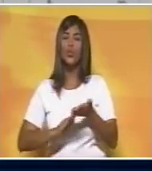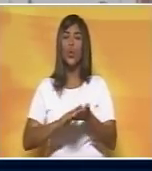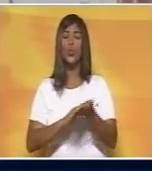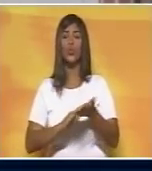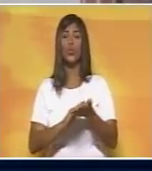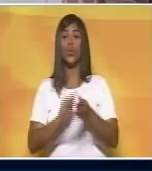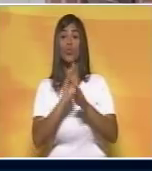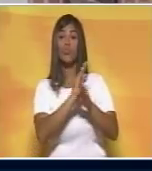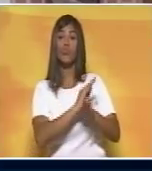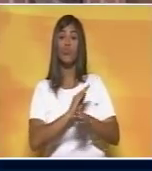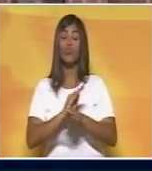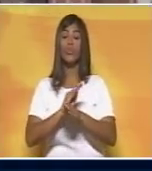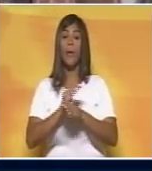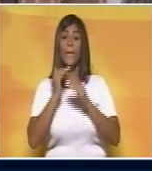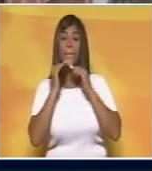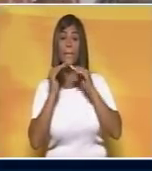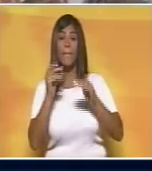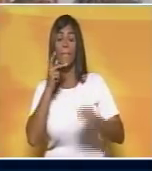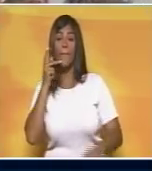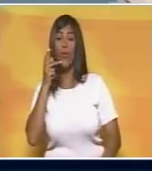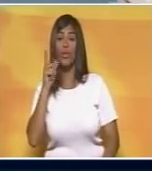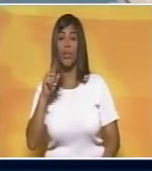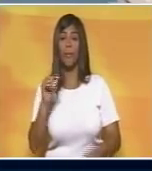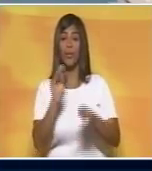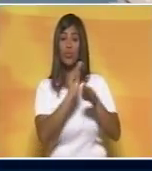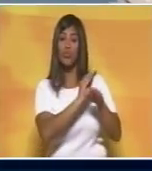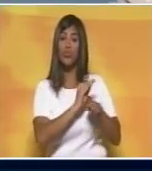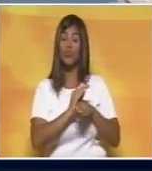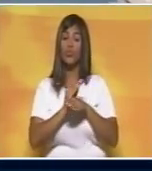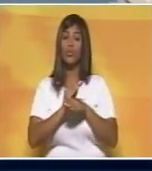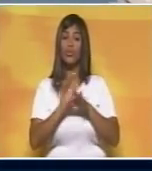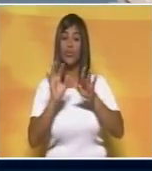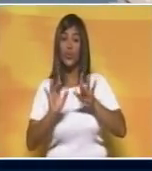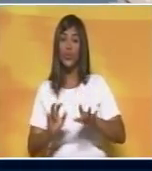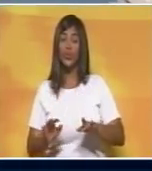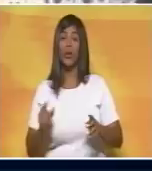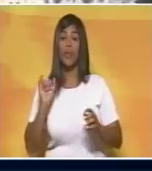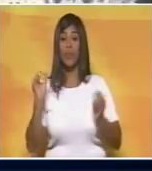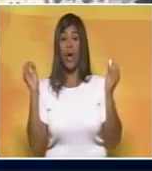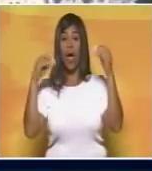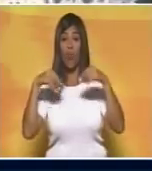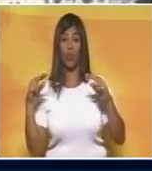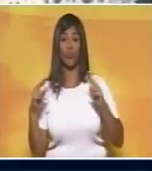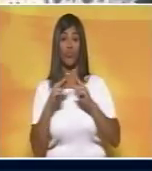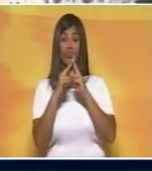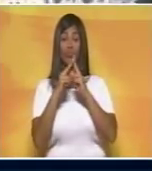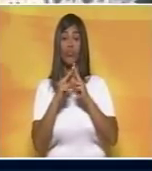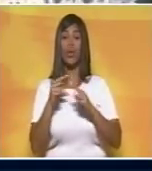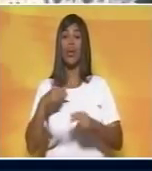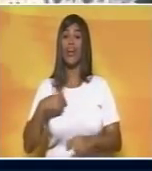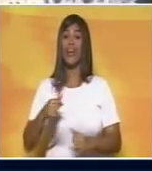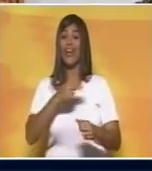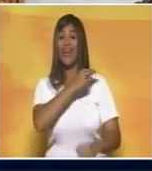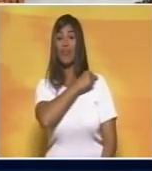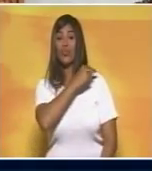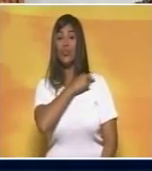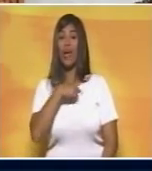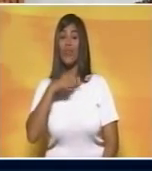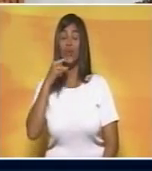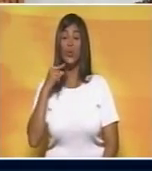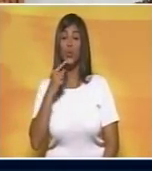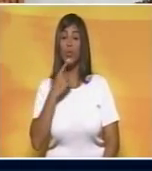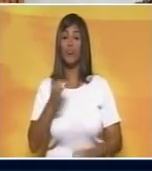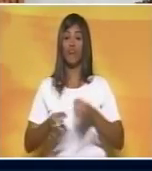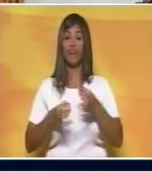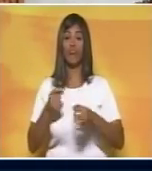de seguridad, estabilidad política y seguridad informática. En el encuentro, el funcionario ruso calificó de inadmisible